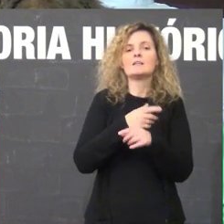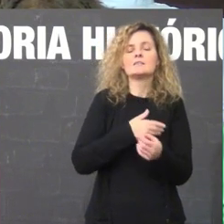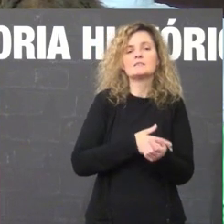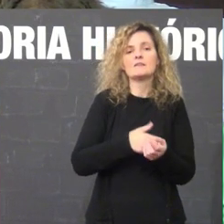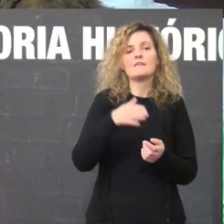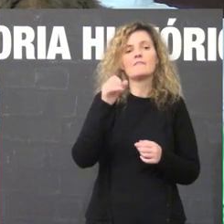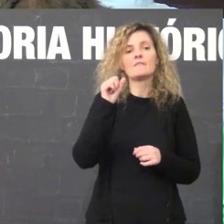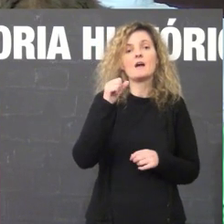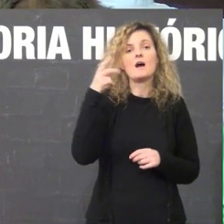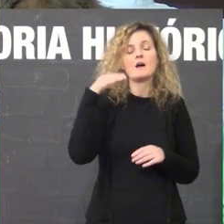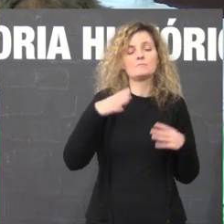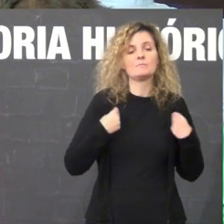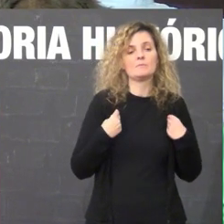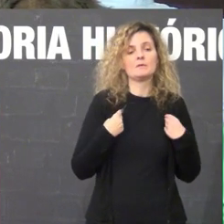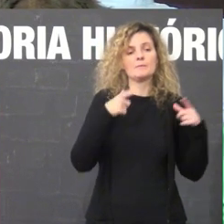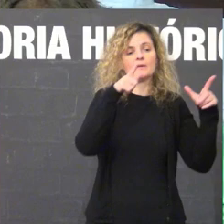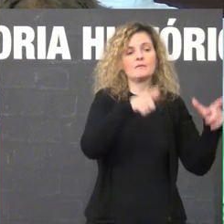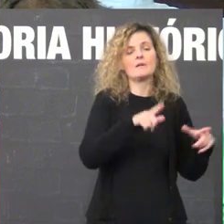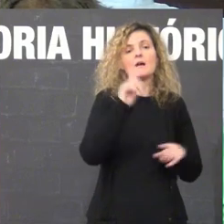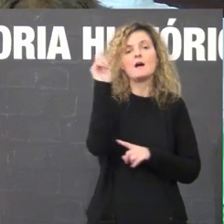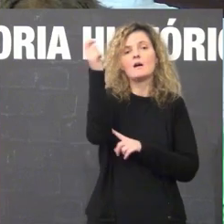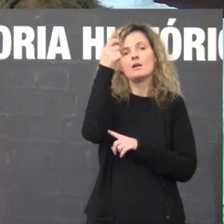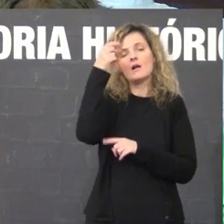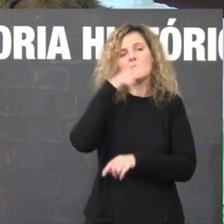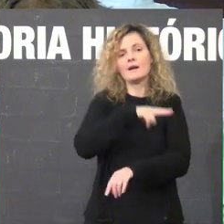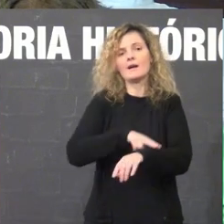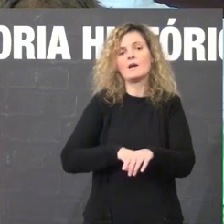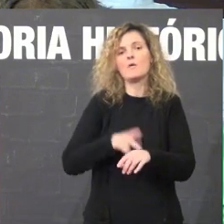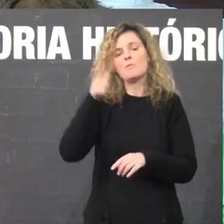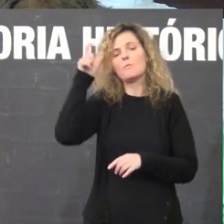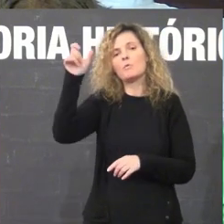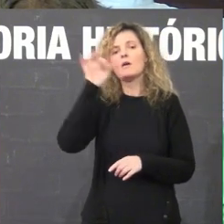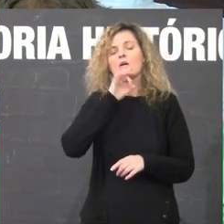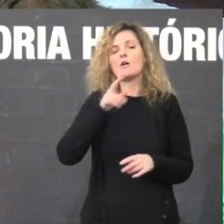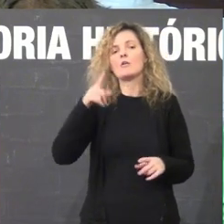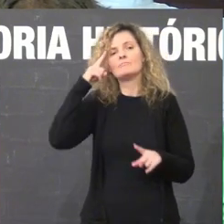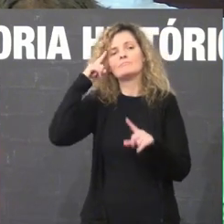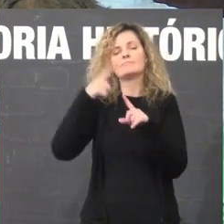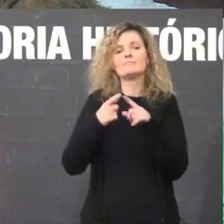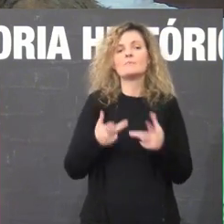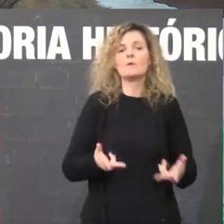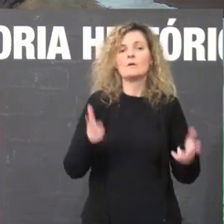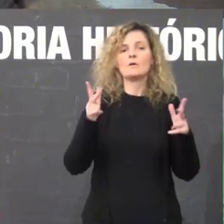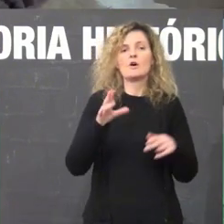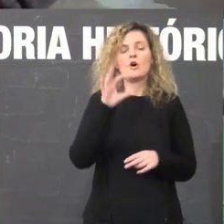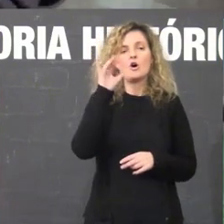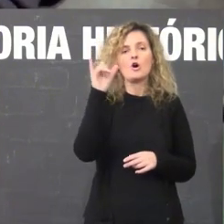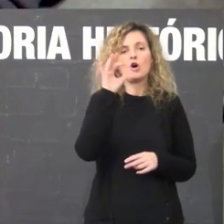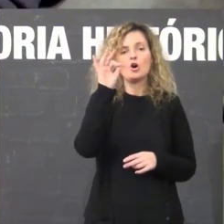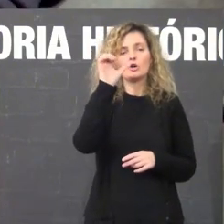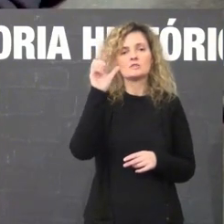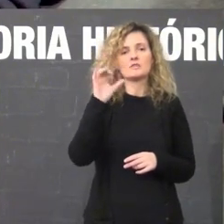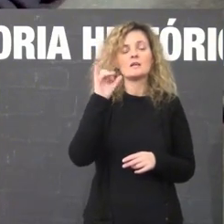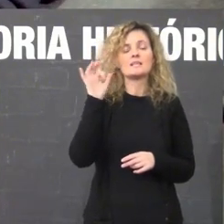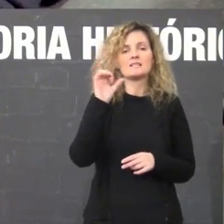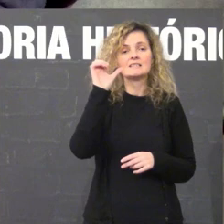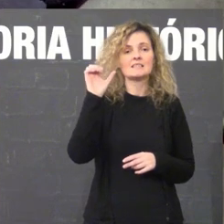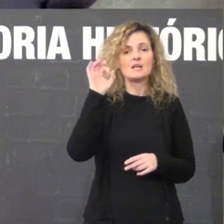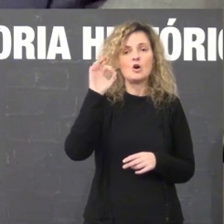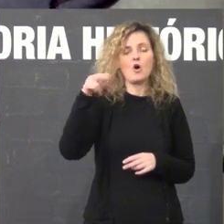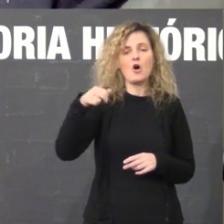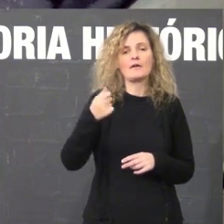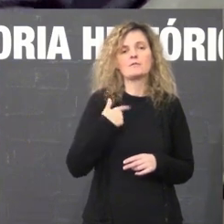residentes en la Argentina a la memoria de los heroicos capitanes de la lucha del pueblo Gallego por la libertad José Gómez gayoso y Antonio Seoane